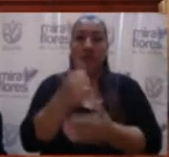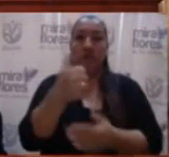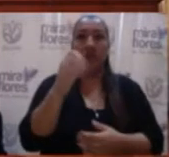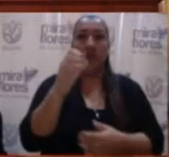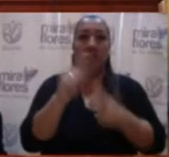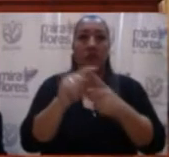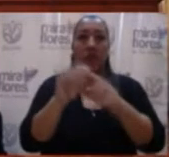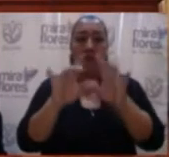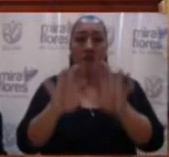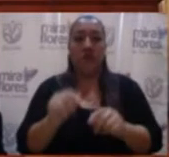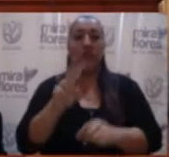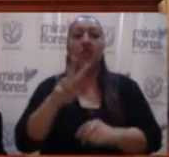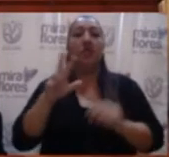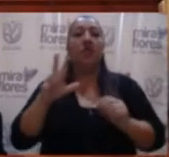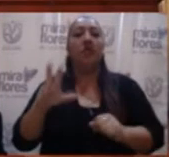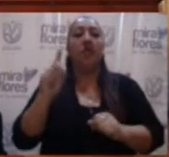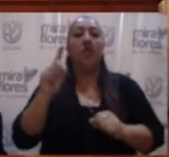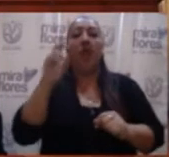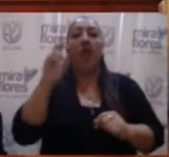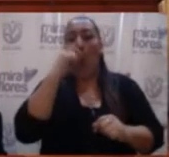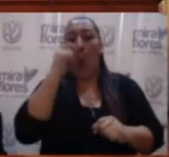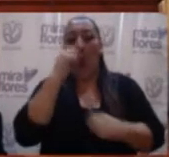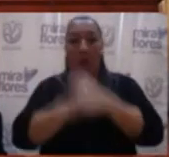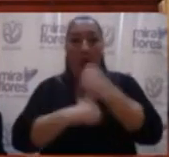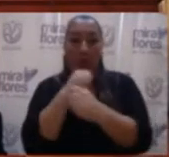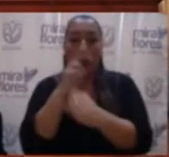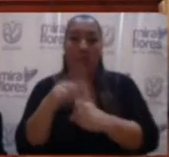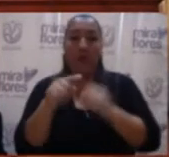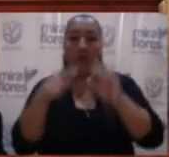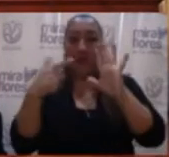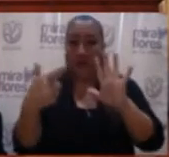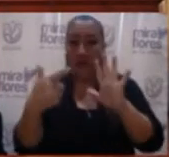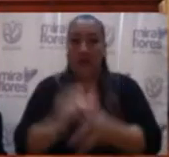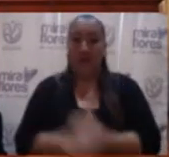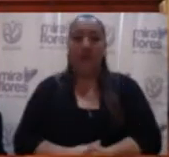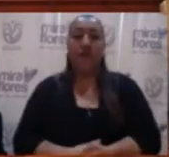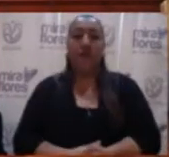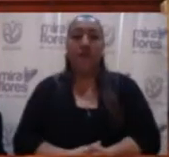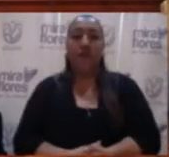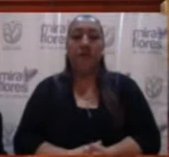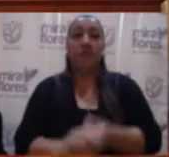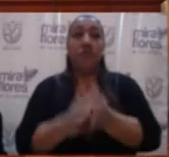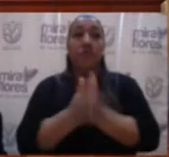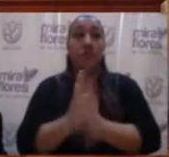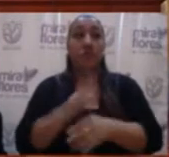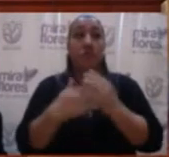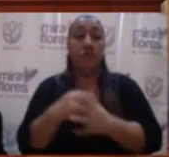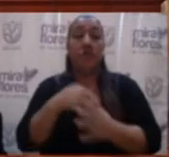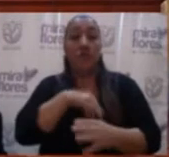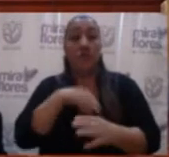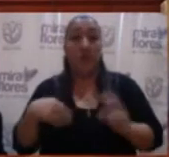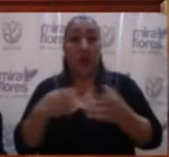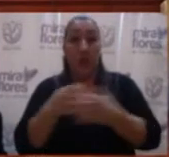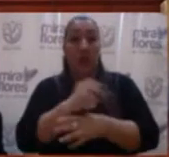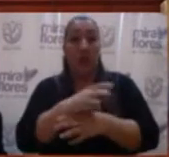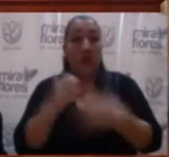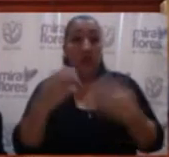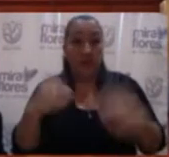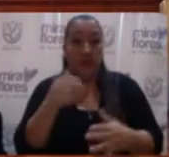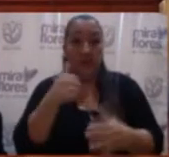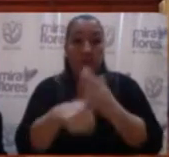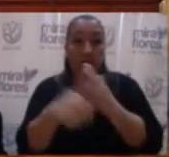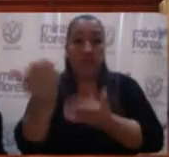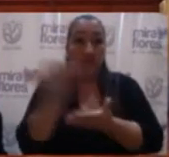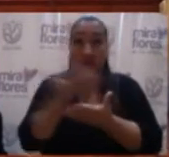sesión ordinaria de fecha 23 de junio del año 2017. Todos los miembros del Consejo han recibido esta